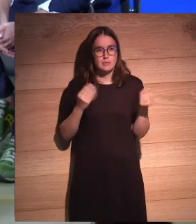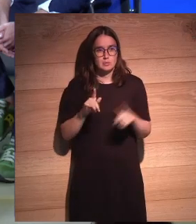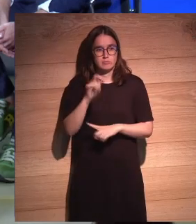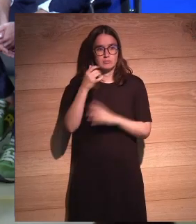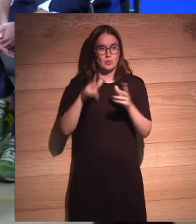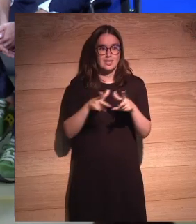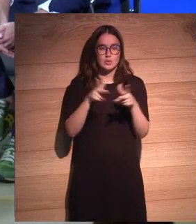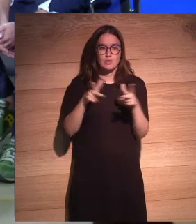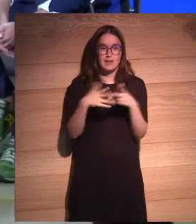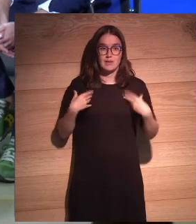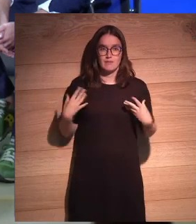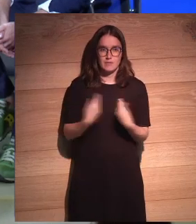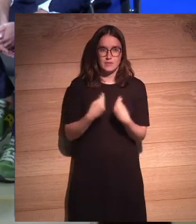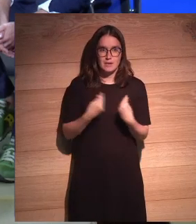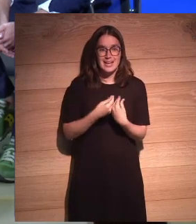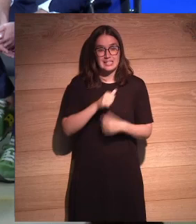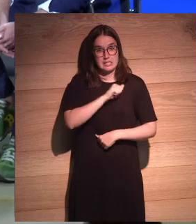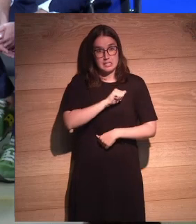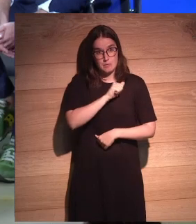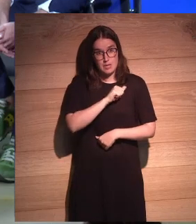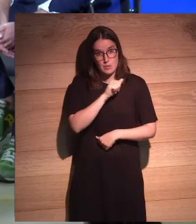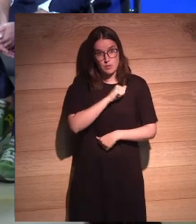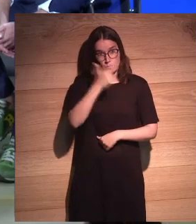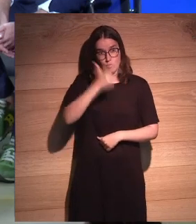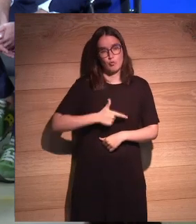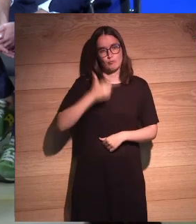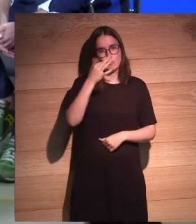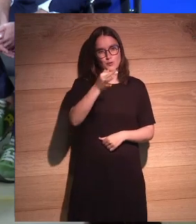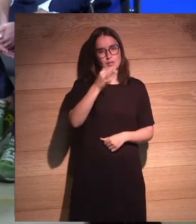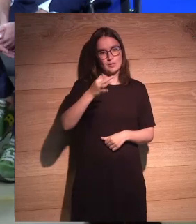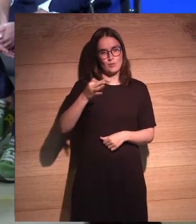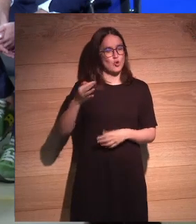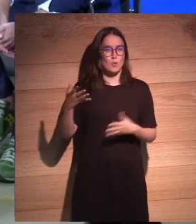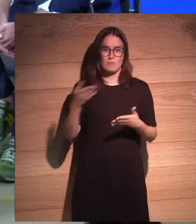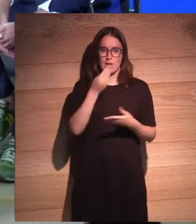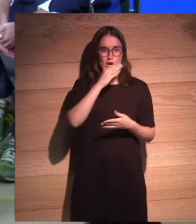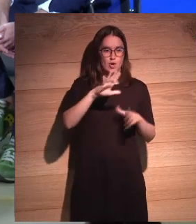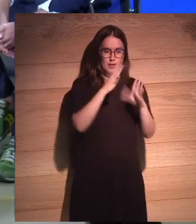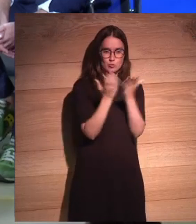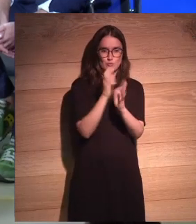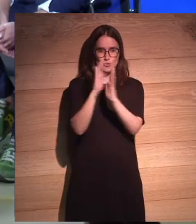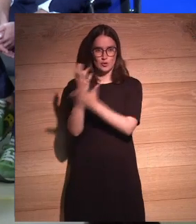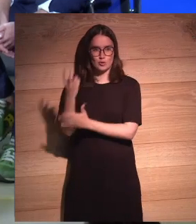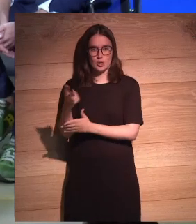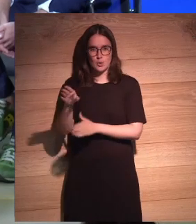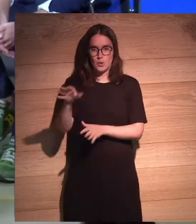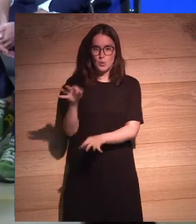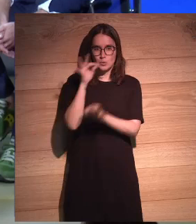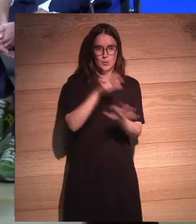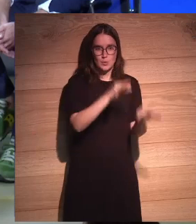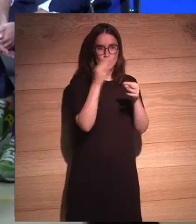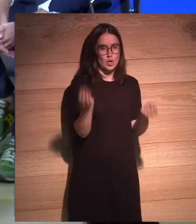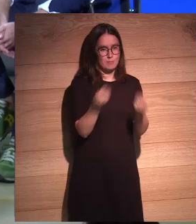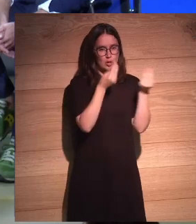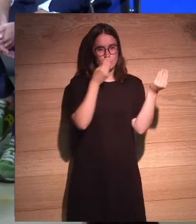a una sociedad en la que convivamos y espero, yo soy optimista, que tomaremos lo mejor de los dos mundos. No creo que sea totalmente